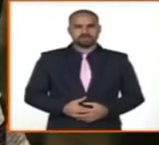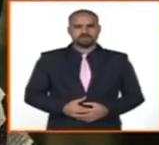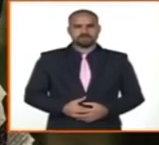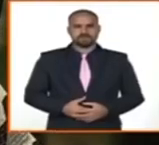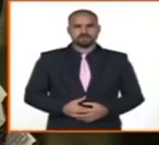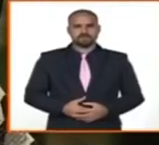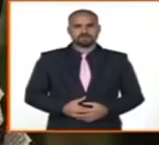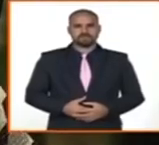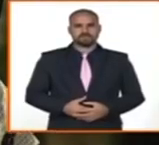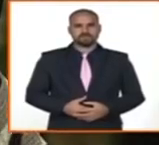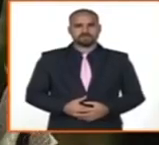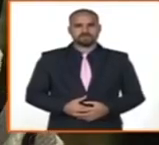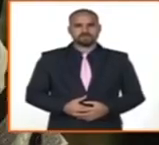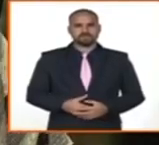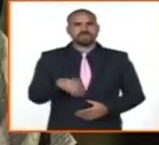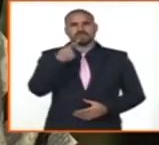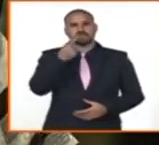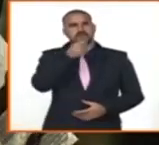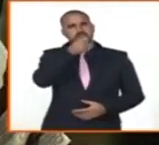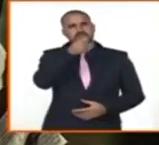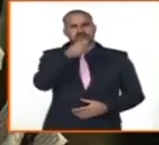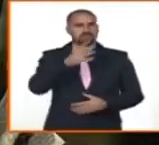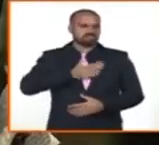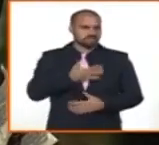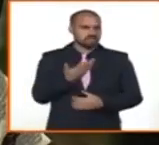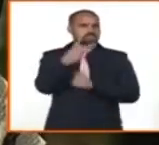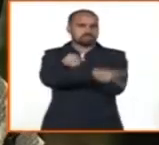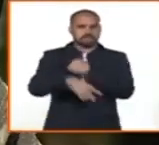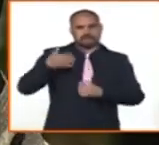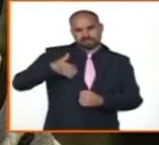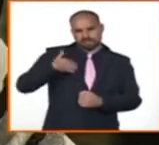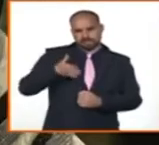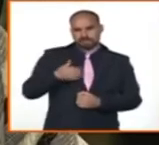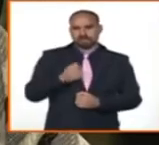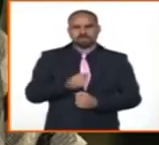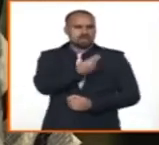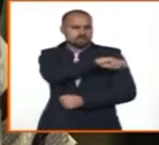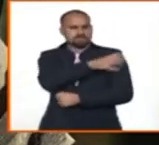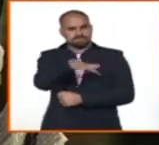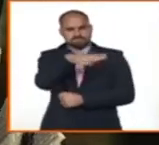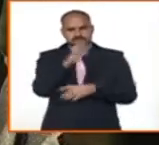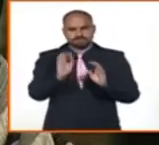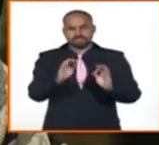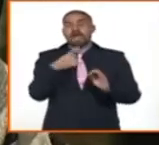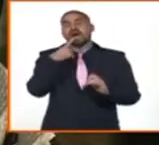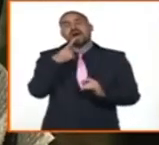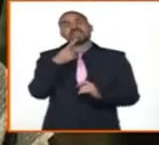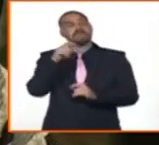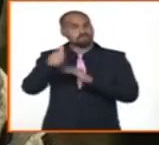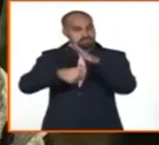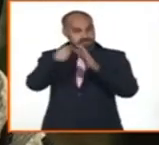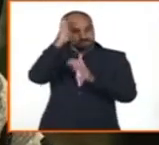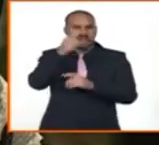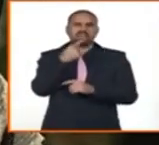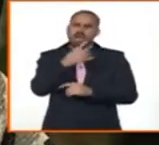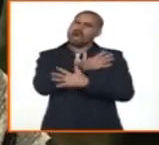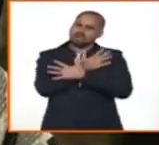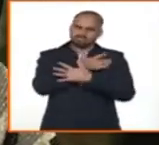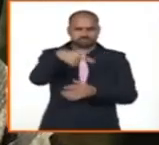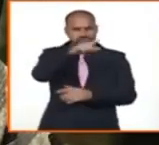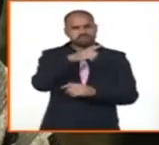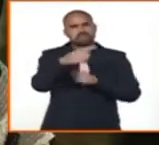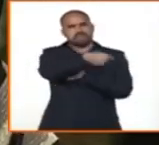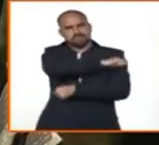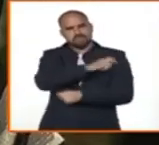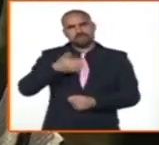la Argentina, de la comunicación política, de la comunicación pública, junto a Tristan Bauer. Un abrazo para Tristan. Lo estuvimos nombrando. Él también manda su